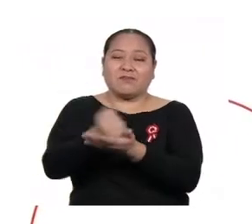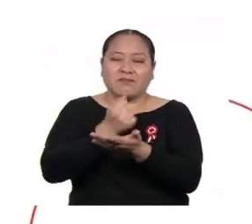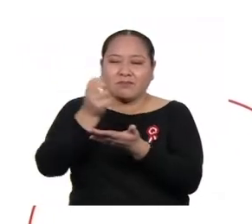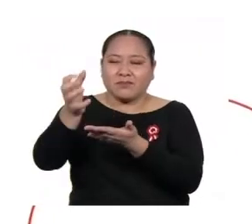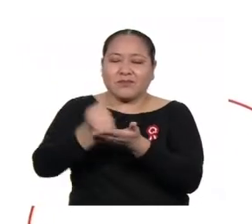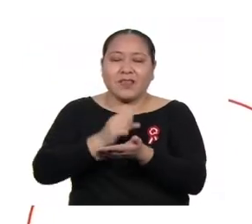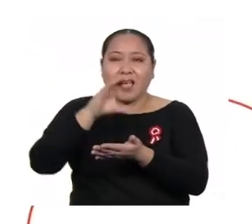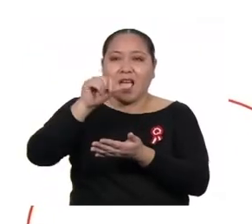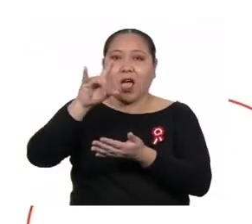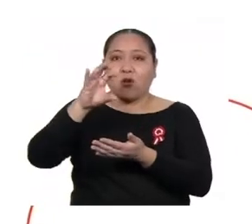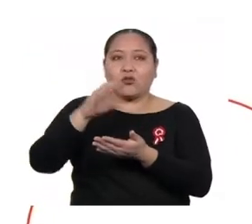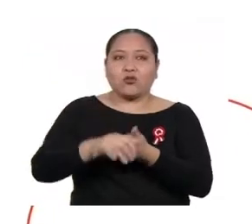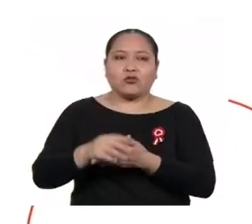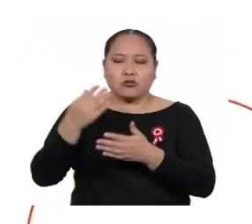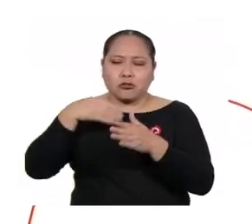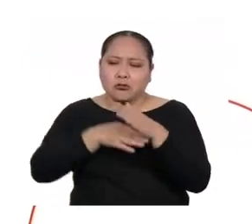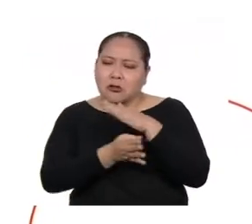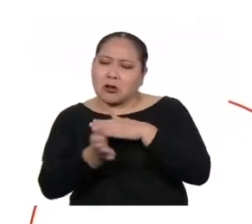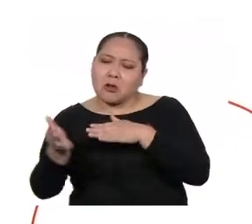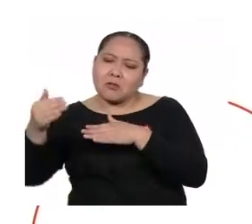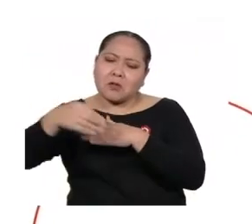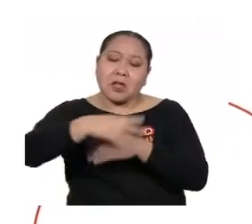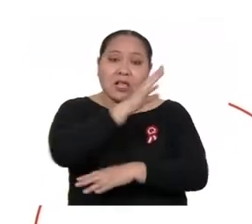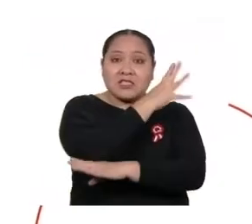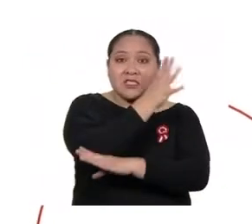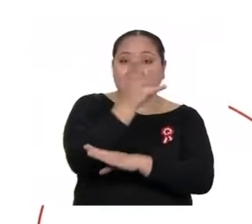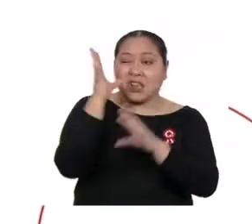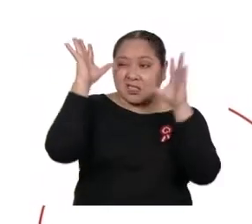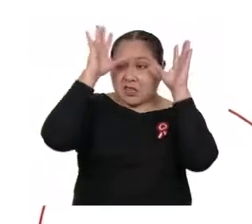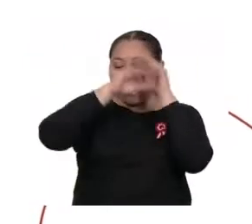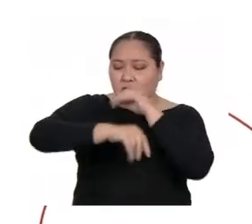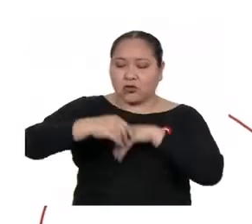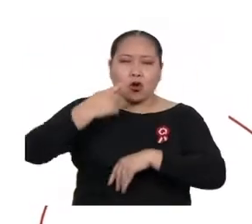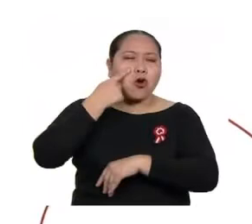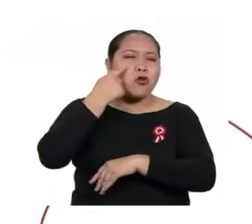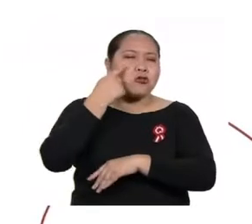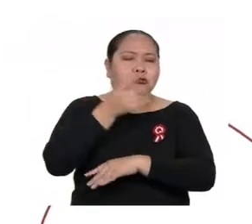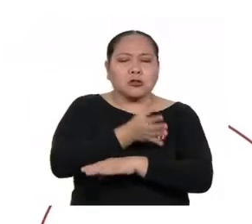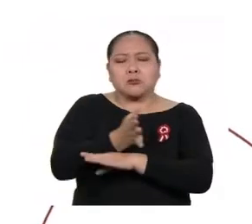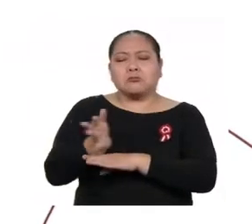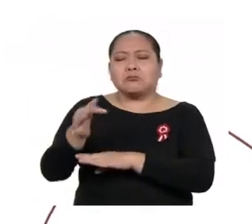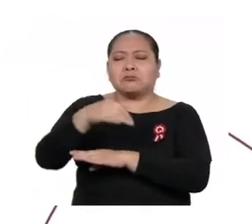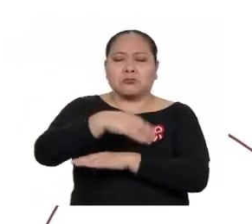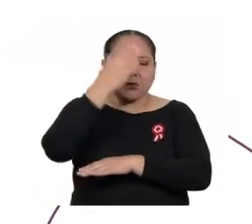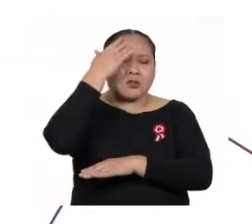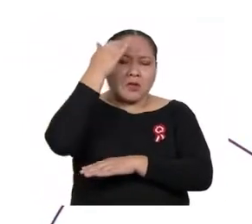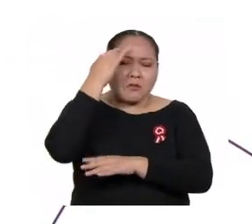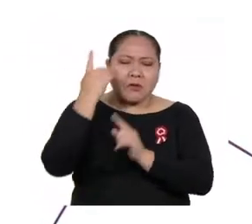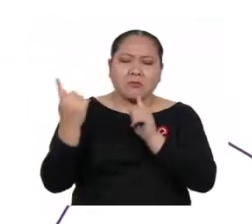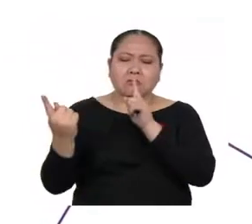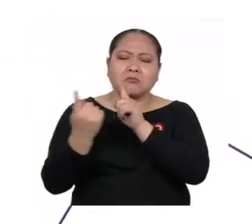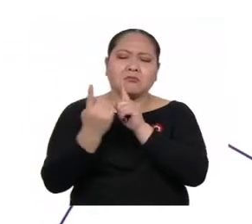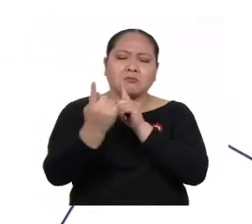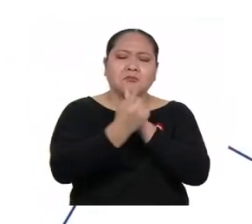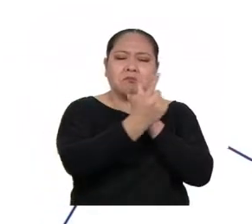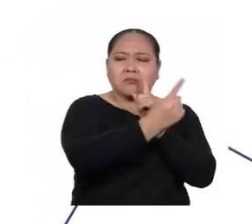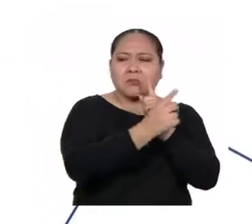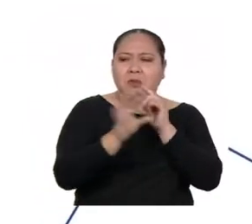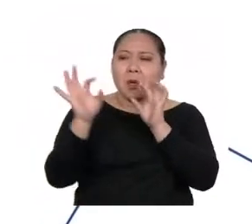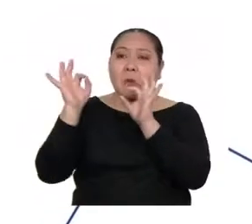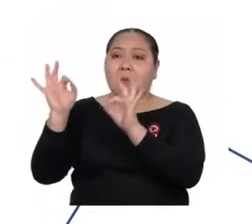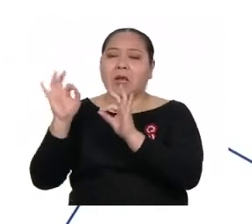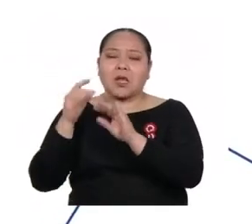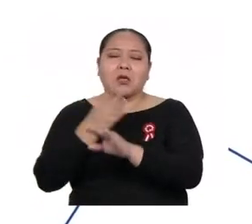selvático. Solía atravesar sectores de la selva por la noche. Por instinto, sabía la proximidad de los cuerpos